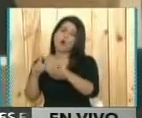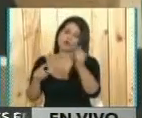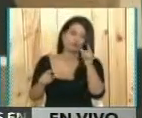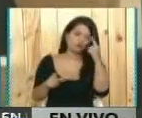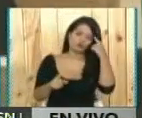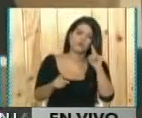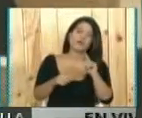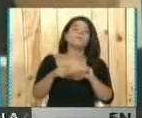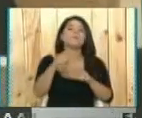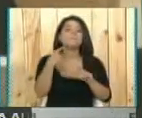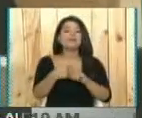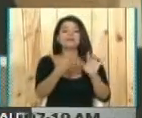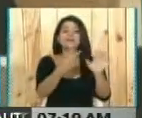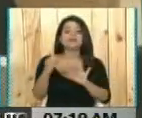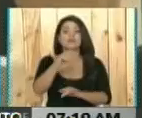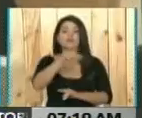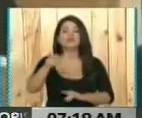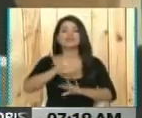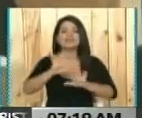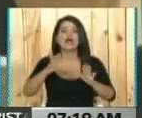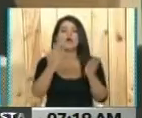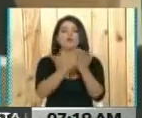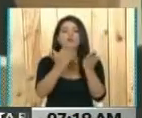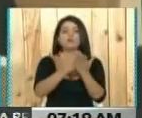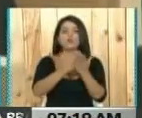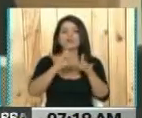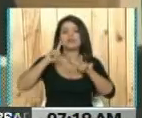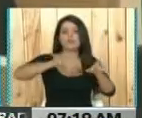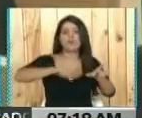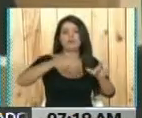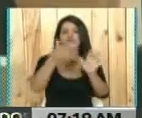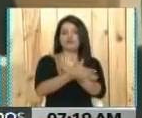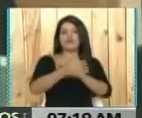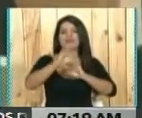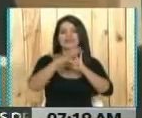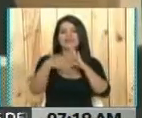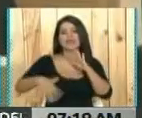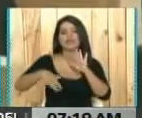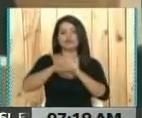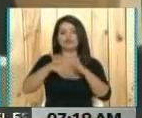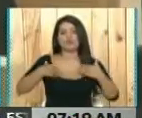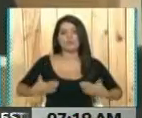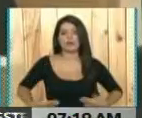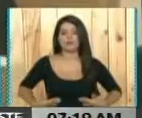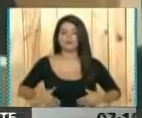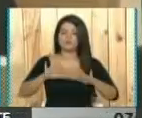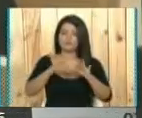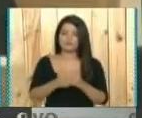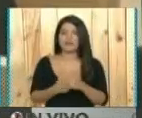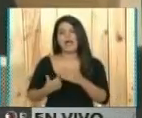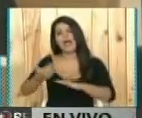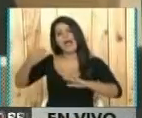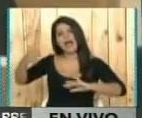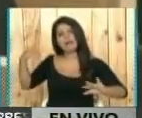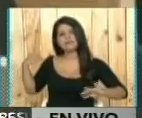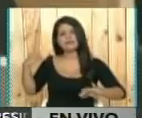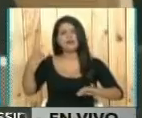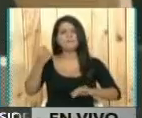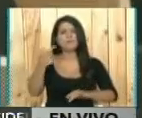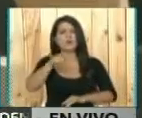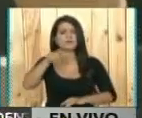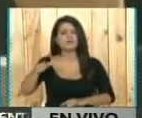derechos humanos. En el viejo régimen, solo el 3% de los jueces eran titulares por concurso de